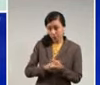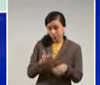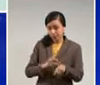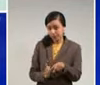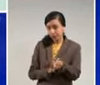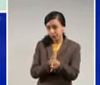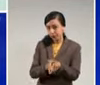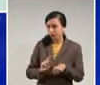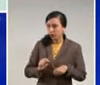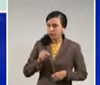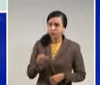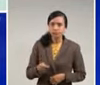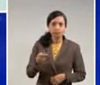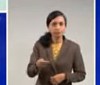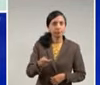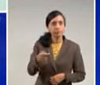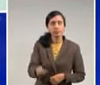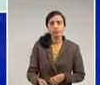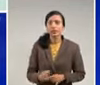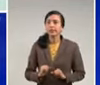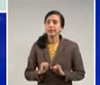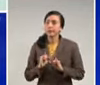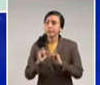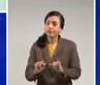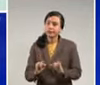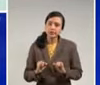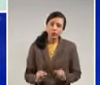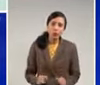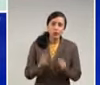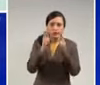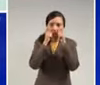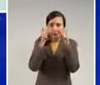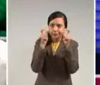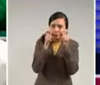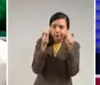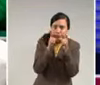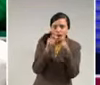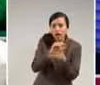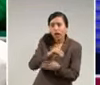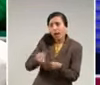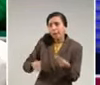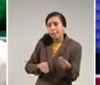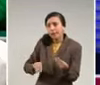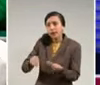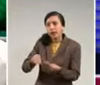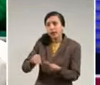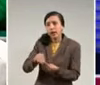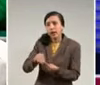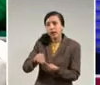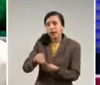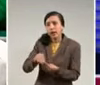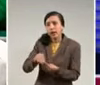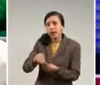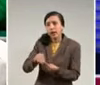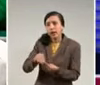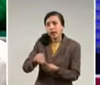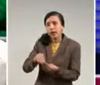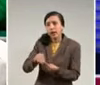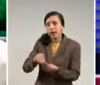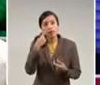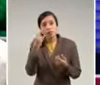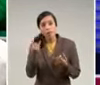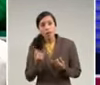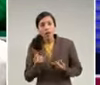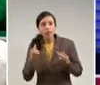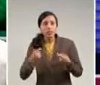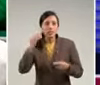todos los días son noticias más cambiantes. Todos los días hay que estar al tanto, hay que estar